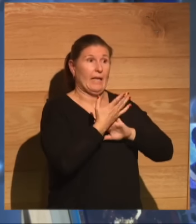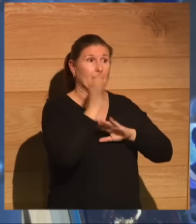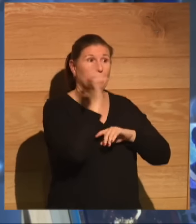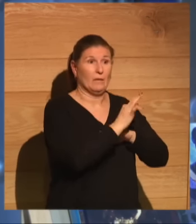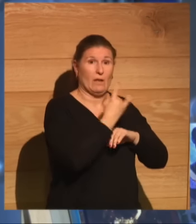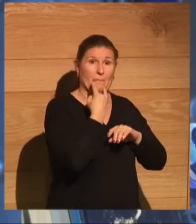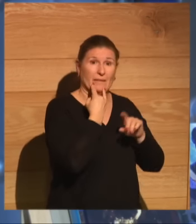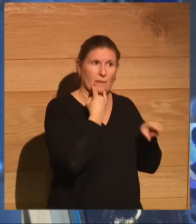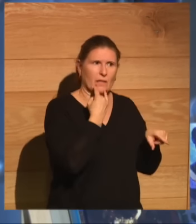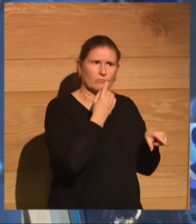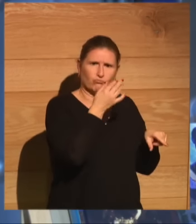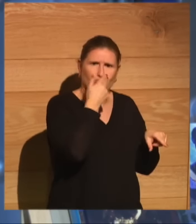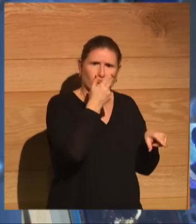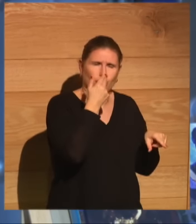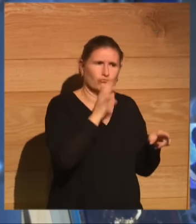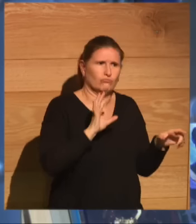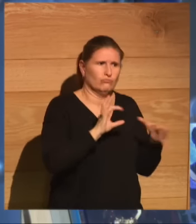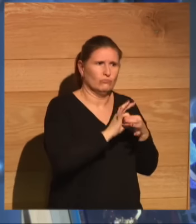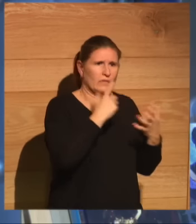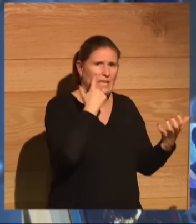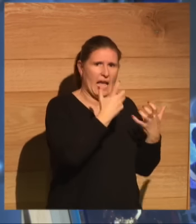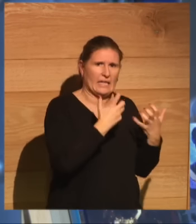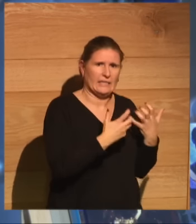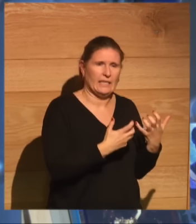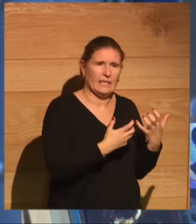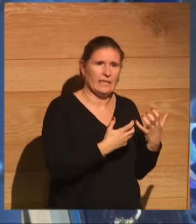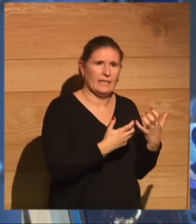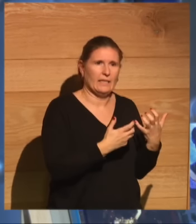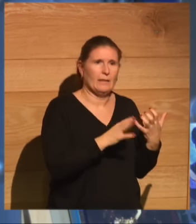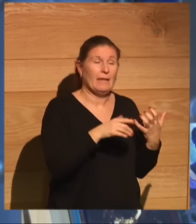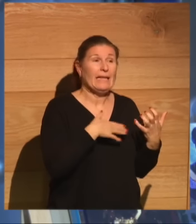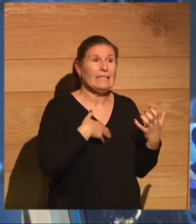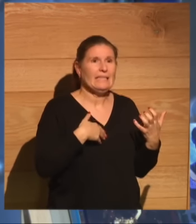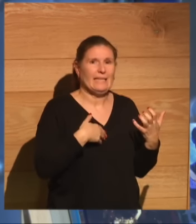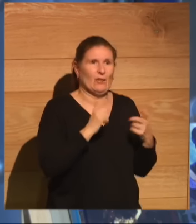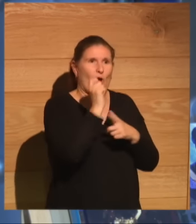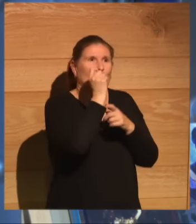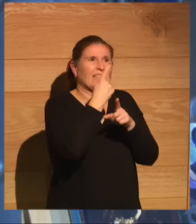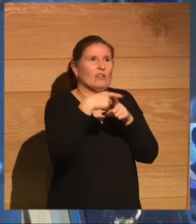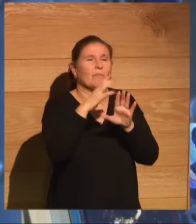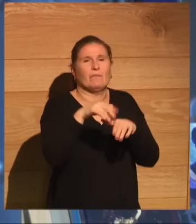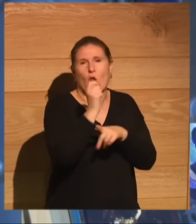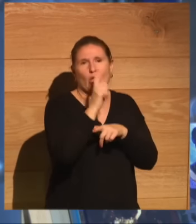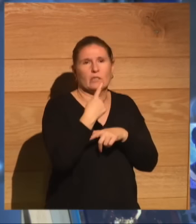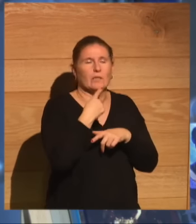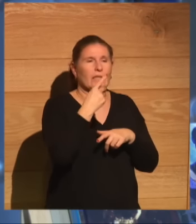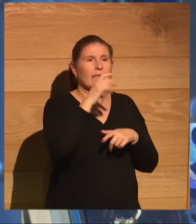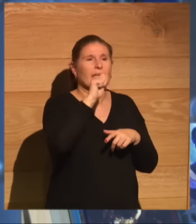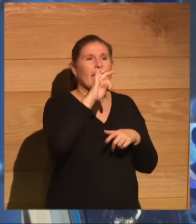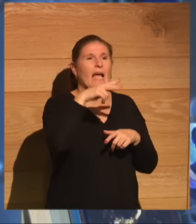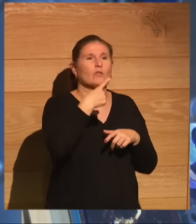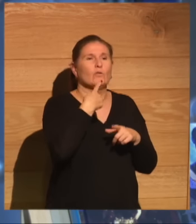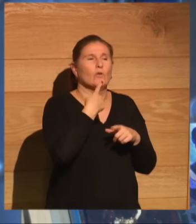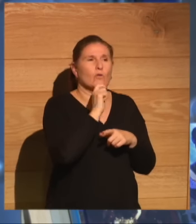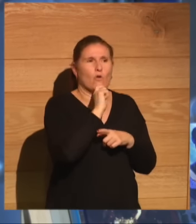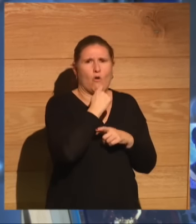muy interesante en muchos aspectos relacionados con la dirección de arte. Él no consigue llegar a donde él quiere llegar. Michael Keaton es una de las personas que odia a todo el mundo